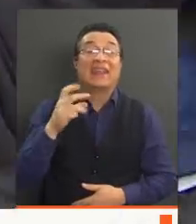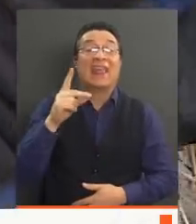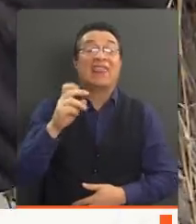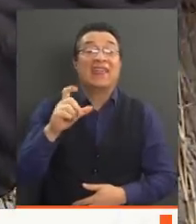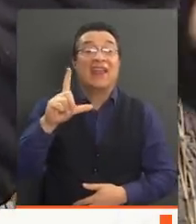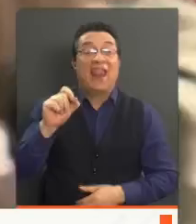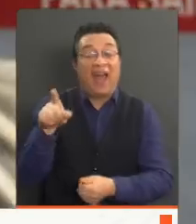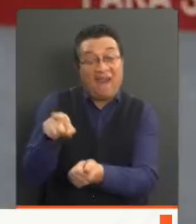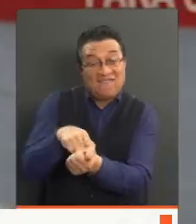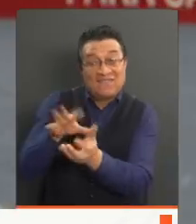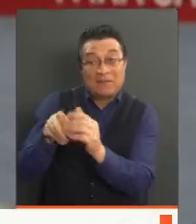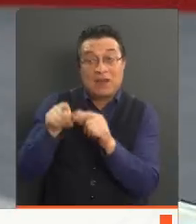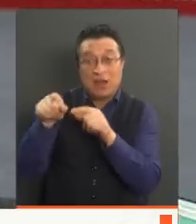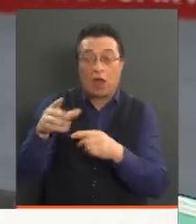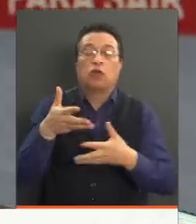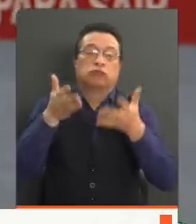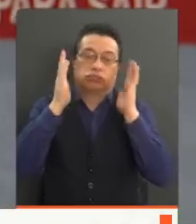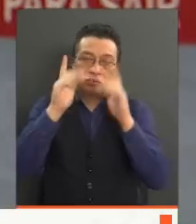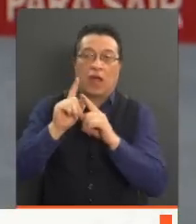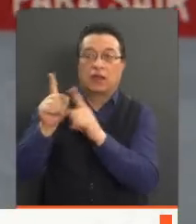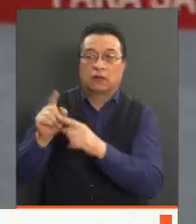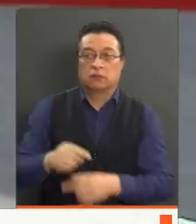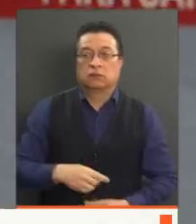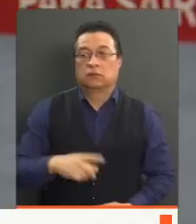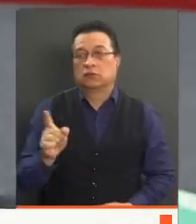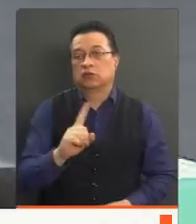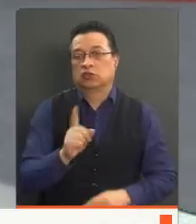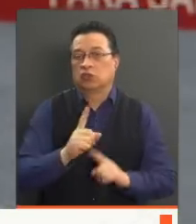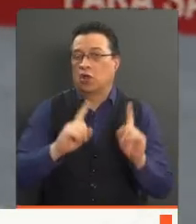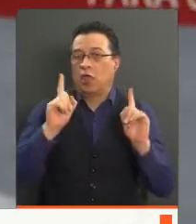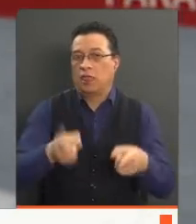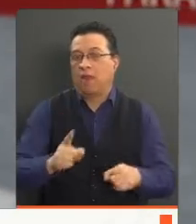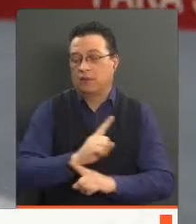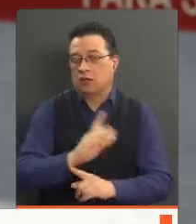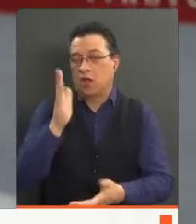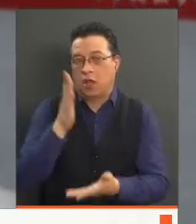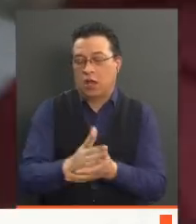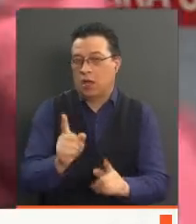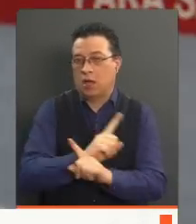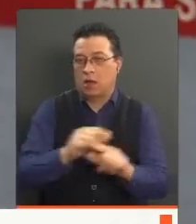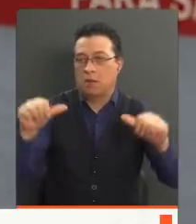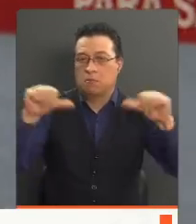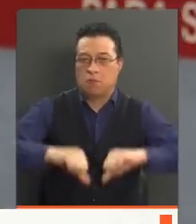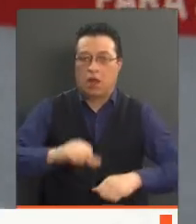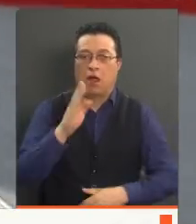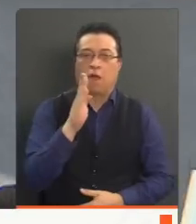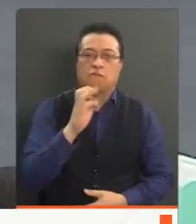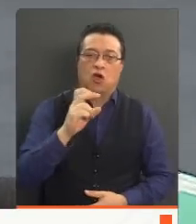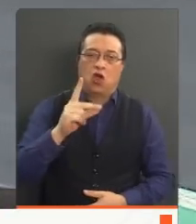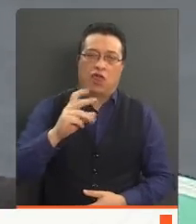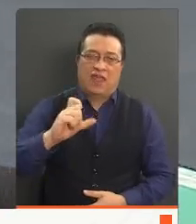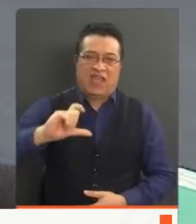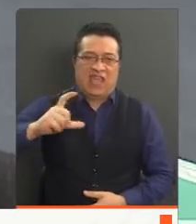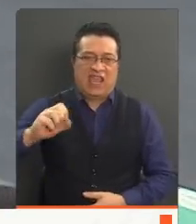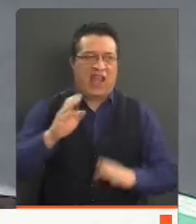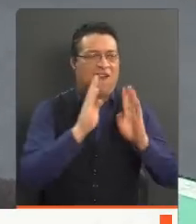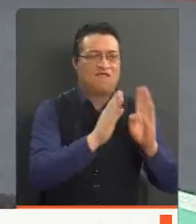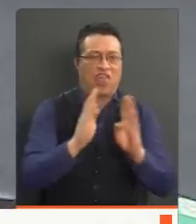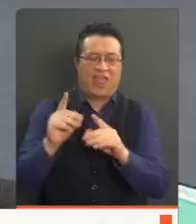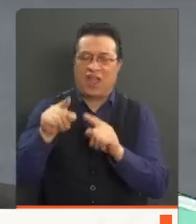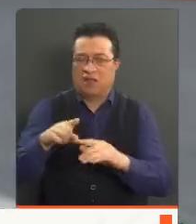tiene unos chorritos. Obviamente que no corresponde. No corresponde, si una bodega no es para usarla